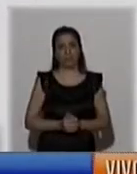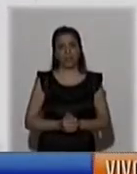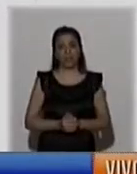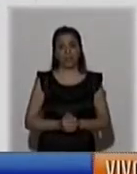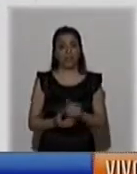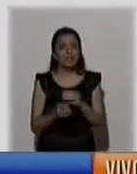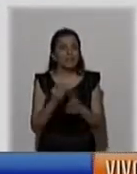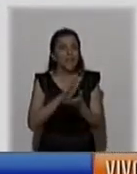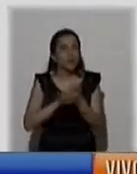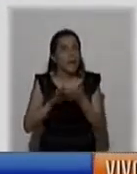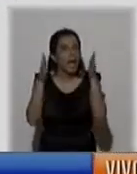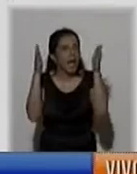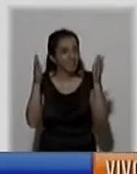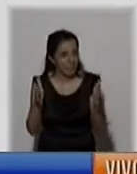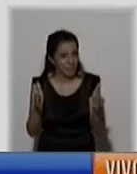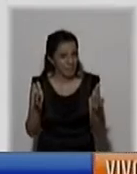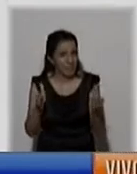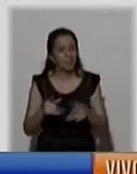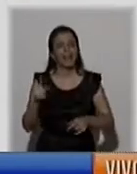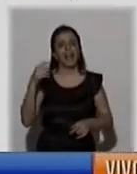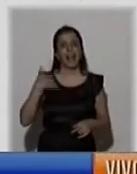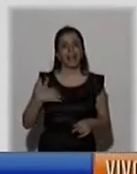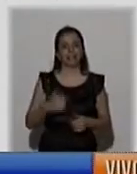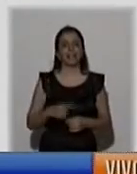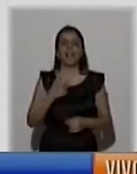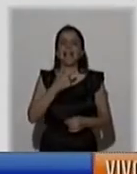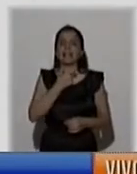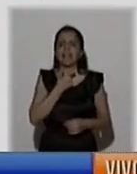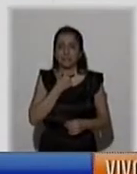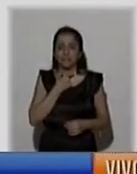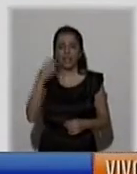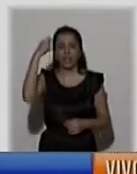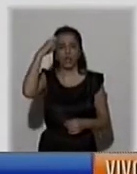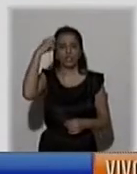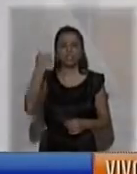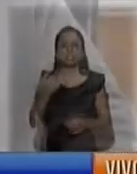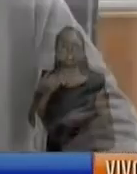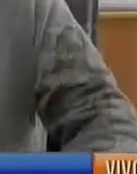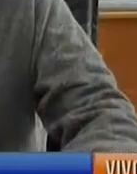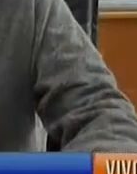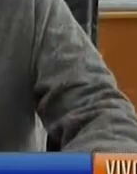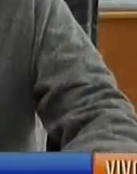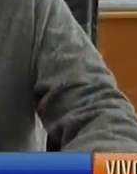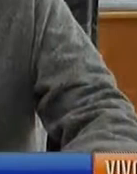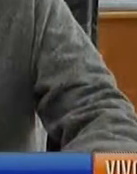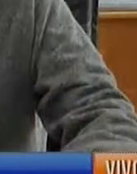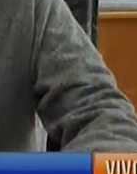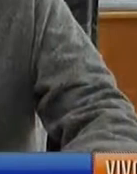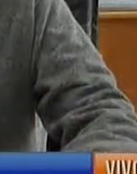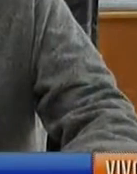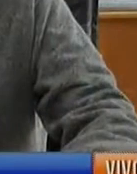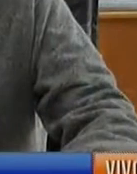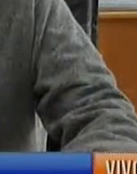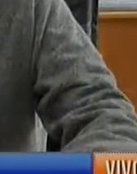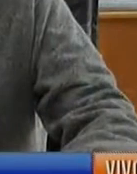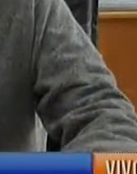la sensación, doctor, no sé qué le parece a usted, pero la sensación que tengo yo es que son los propios dirigentes políticos los que ponen obstáculos para que los debates